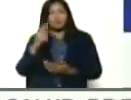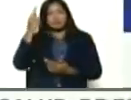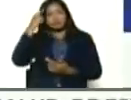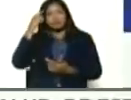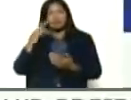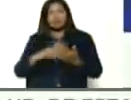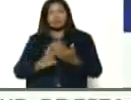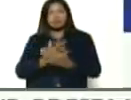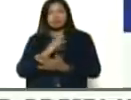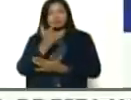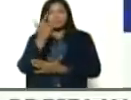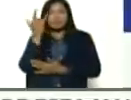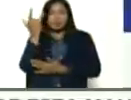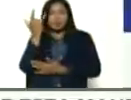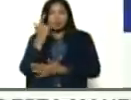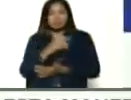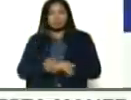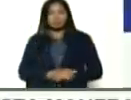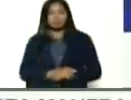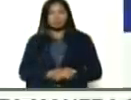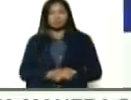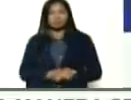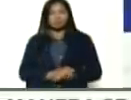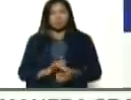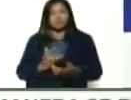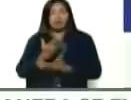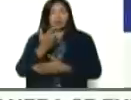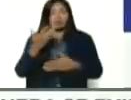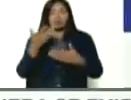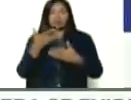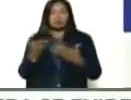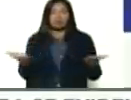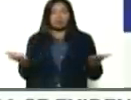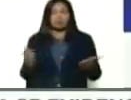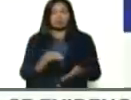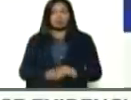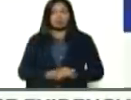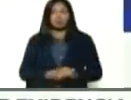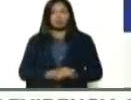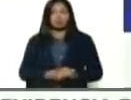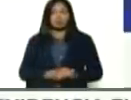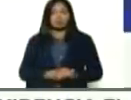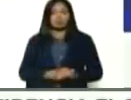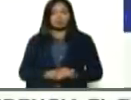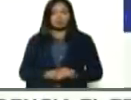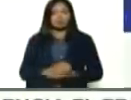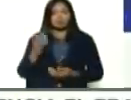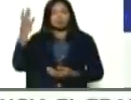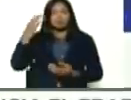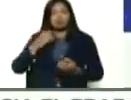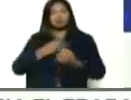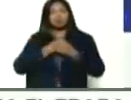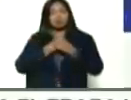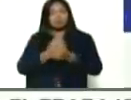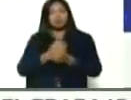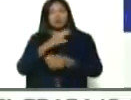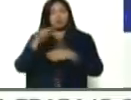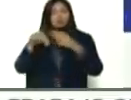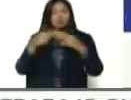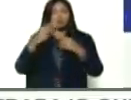árbol al árbol debemos solicito amor jamás